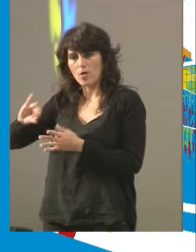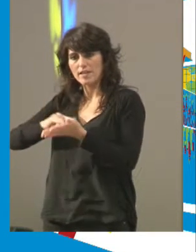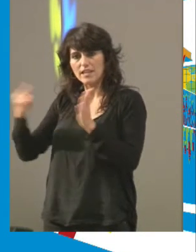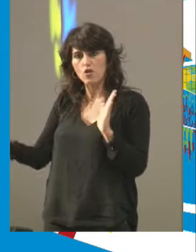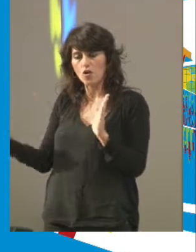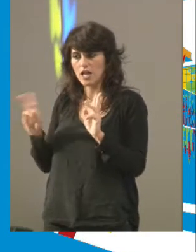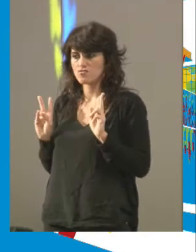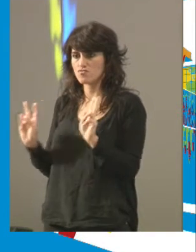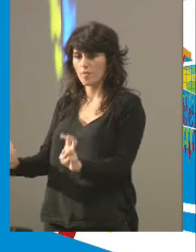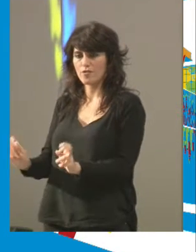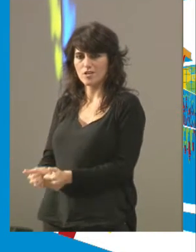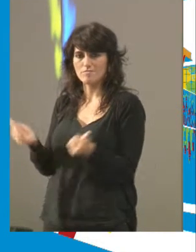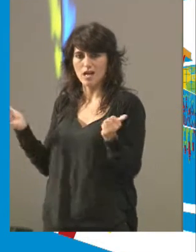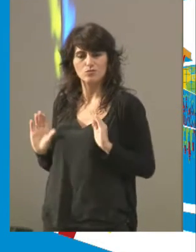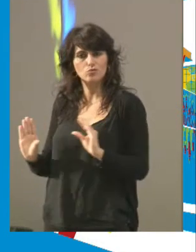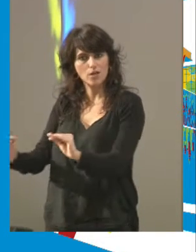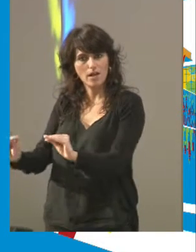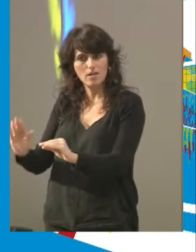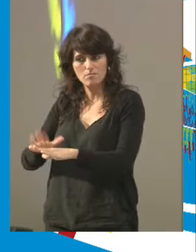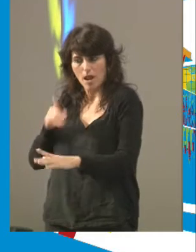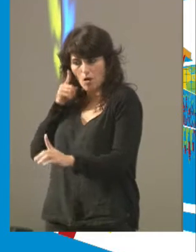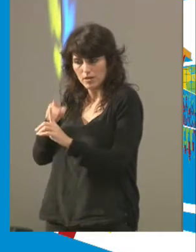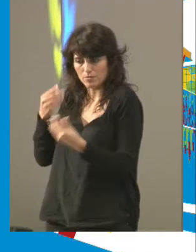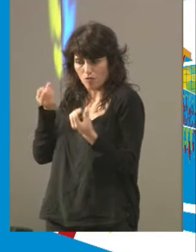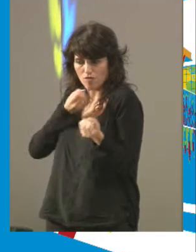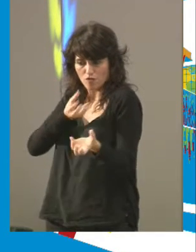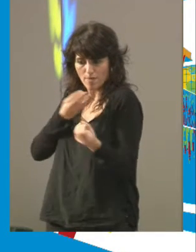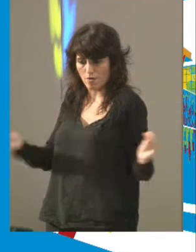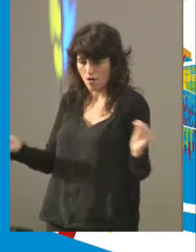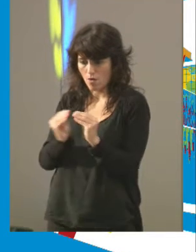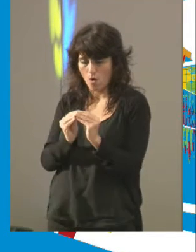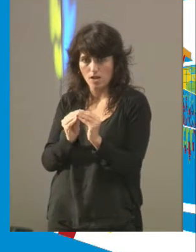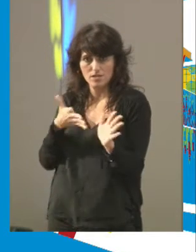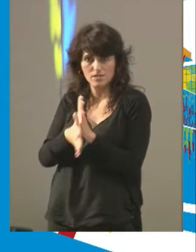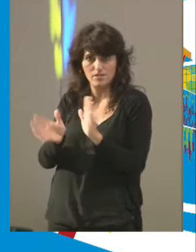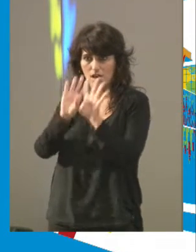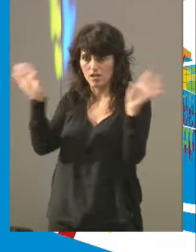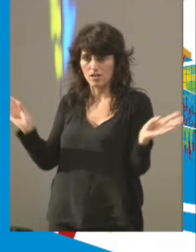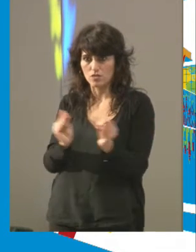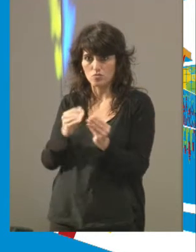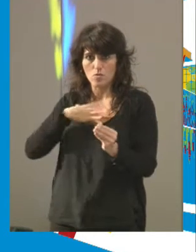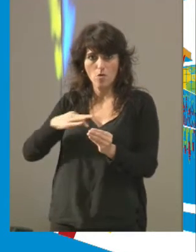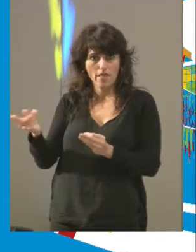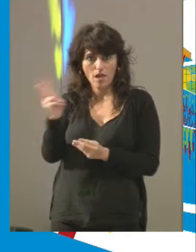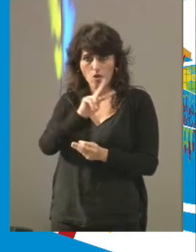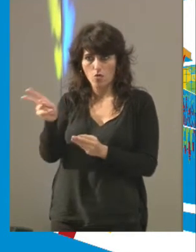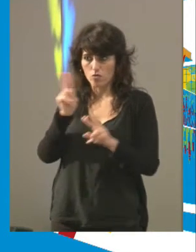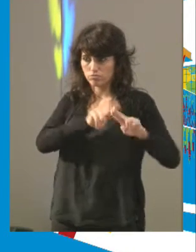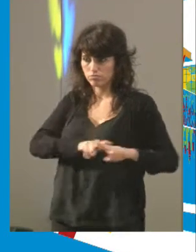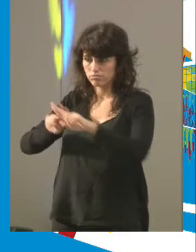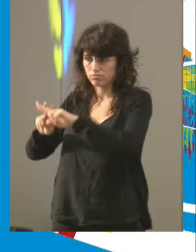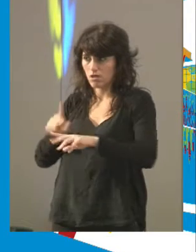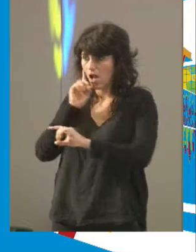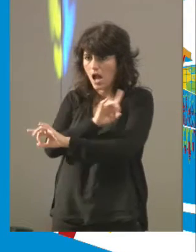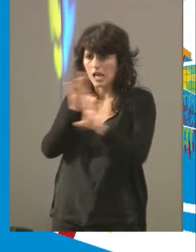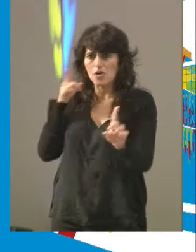tecnologías más novedosas de cara a tener la misma información. En definitiva, con esto podéis ver que teníamos muy claro